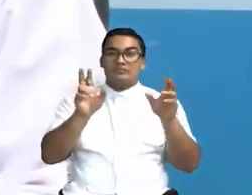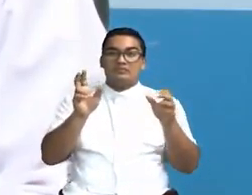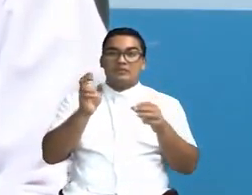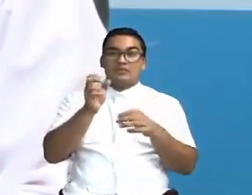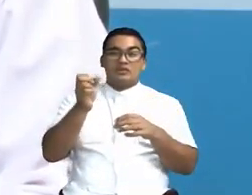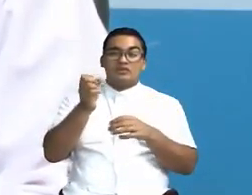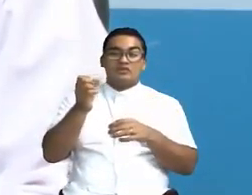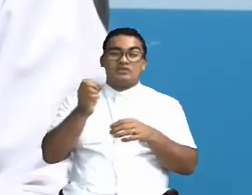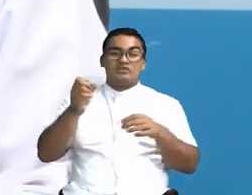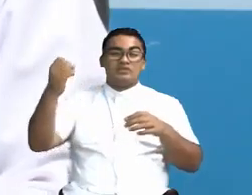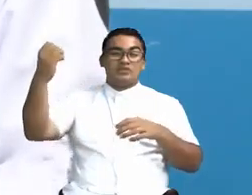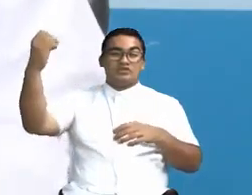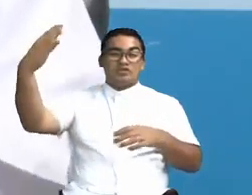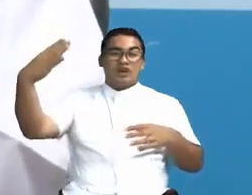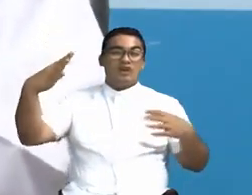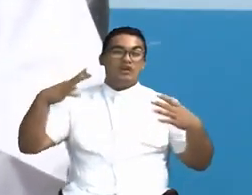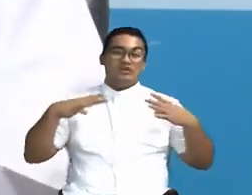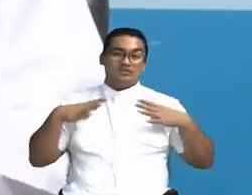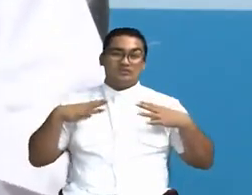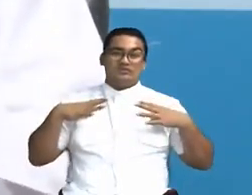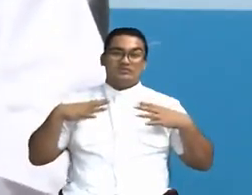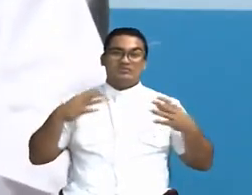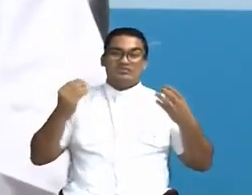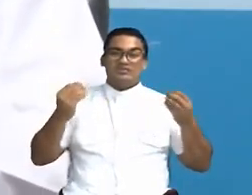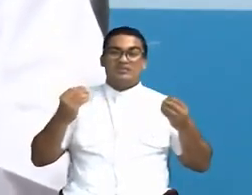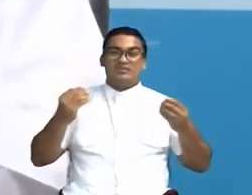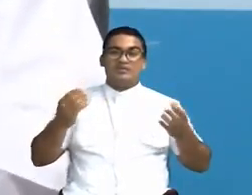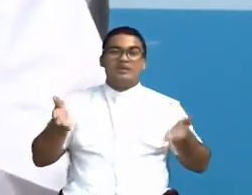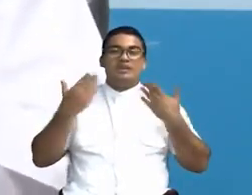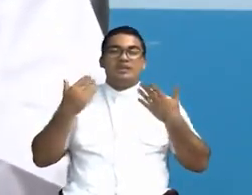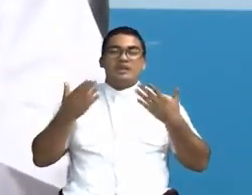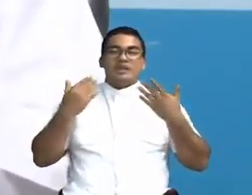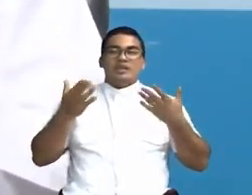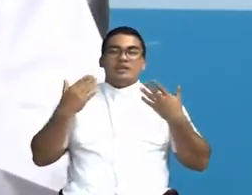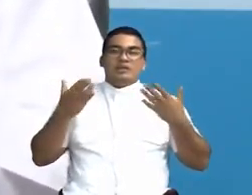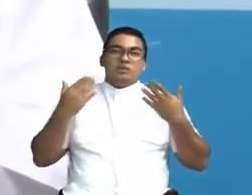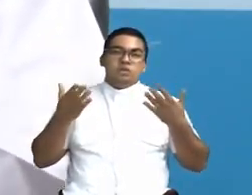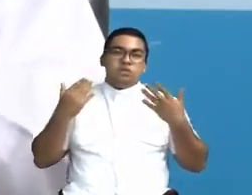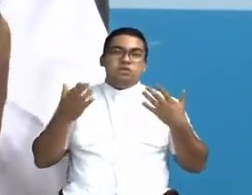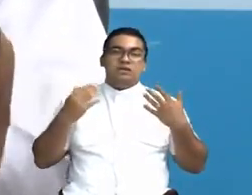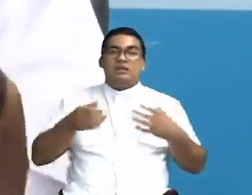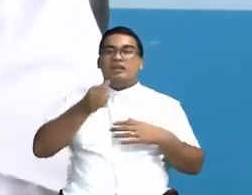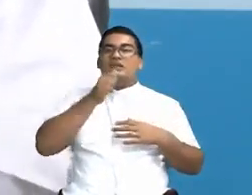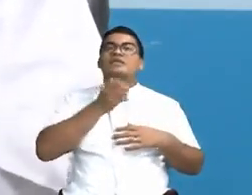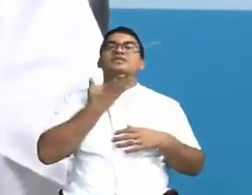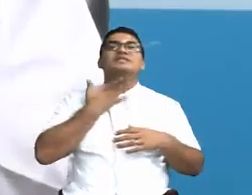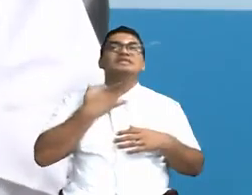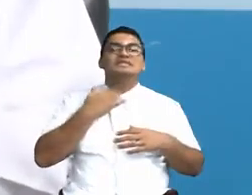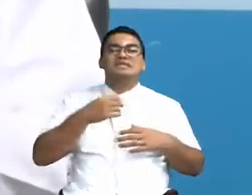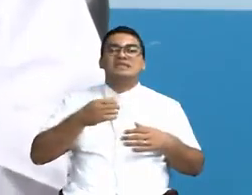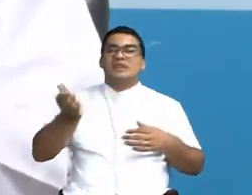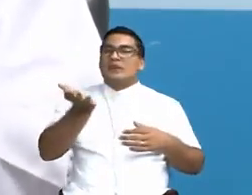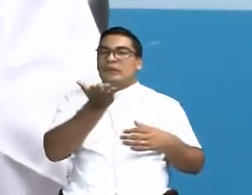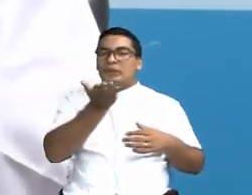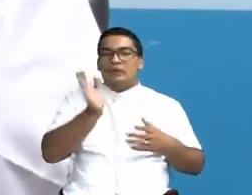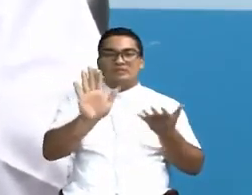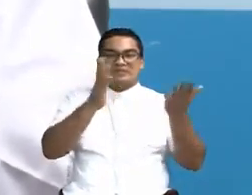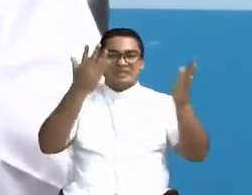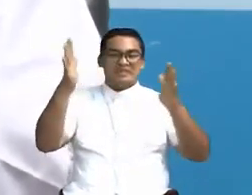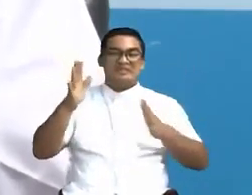ejemplo, en verano es donde se dan más estos casos por la parte que te decía de la deshidratación, el polvo, el viento, todo